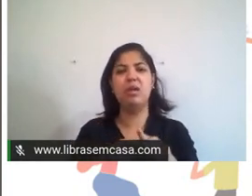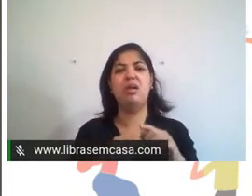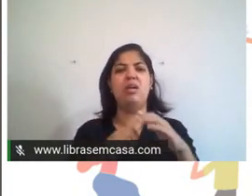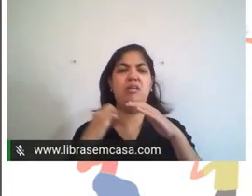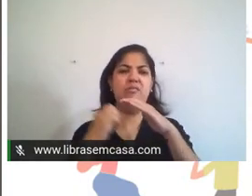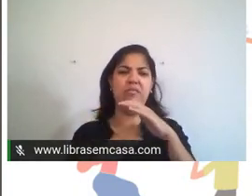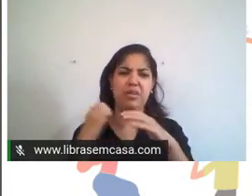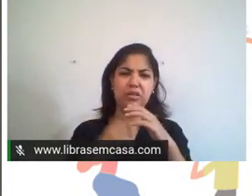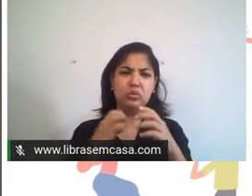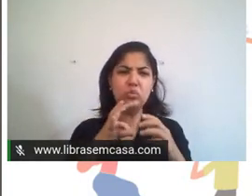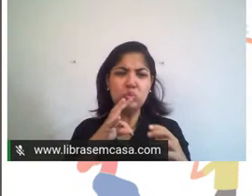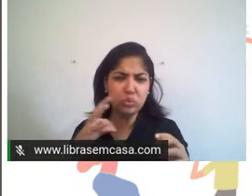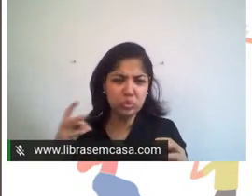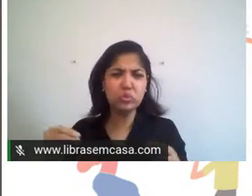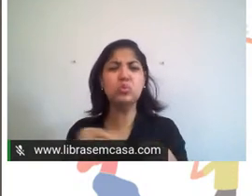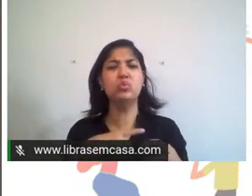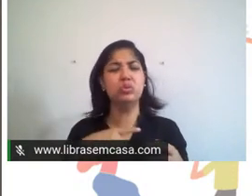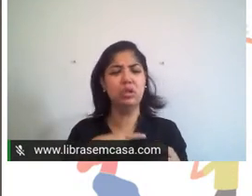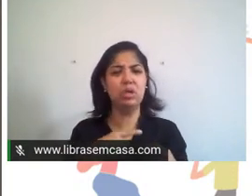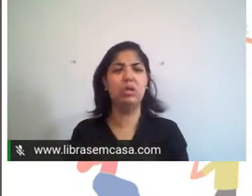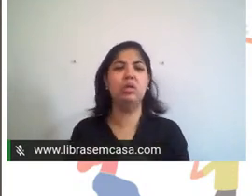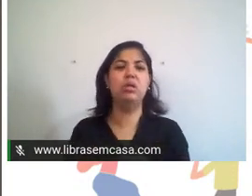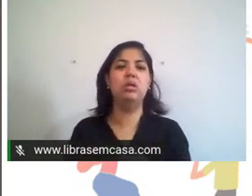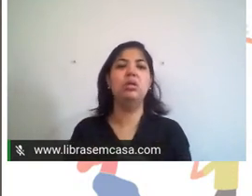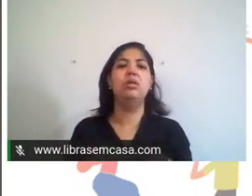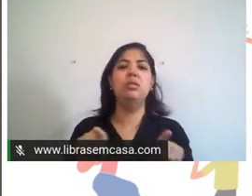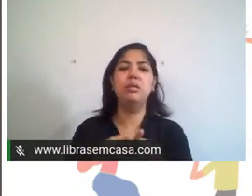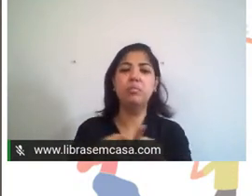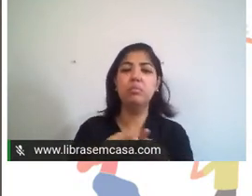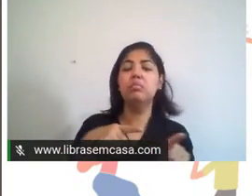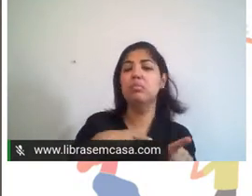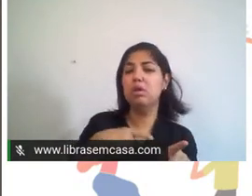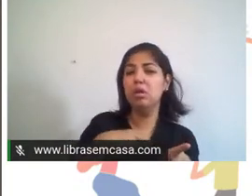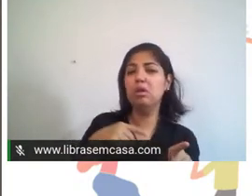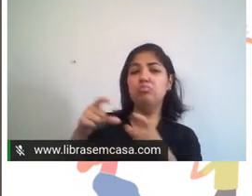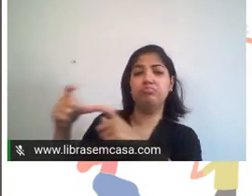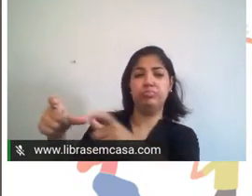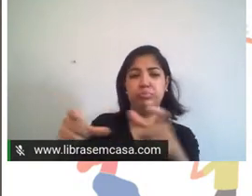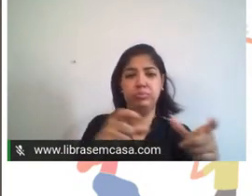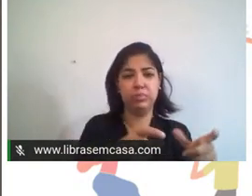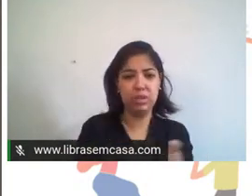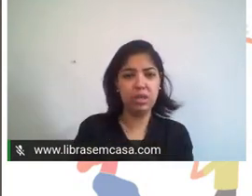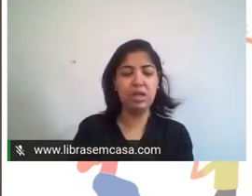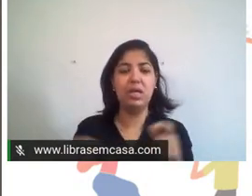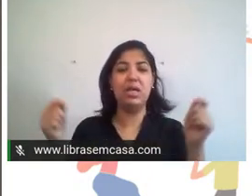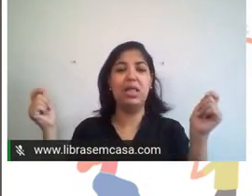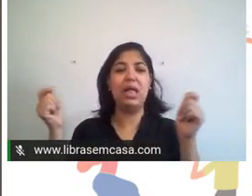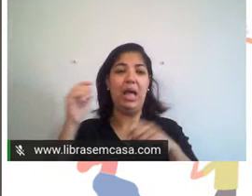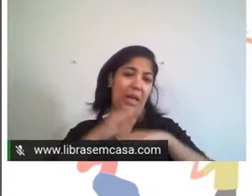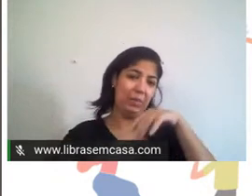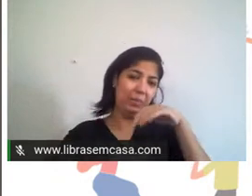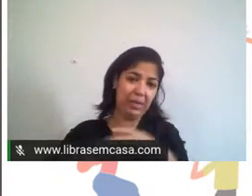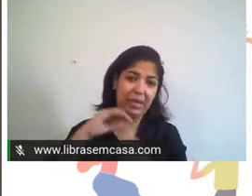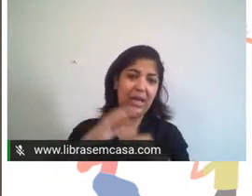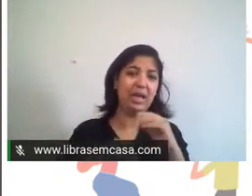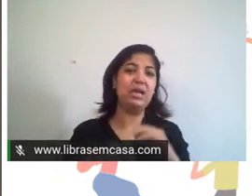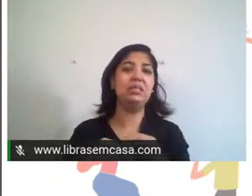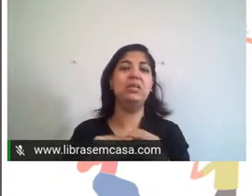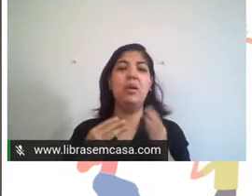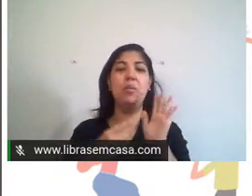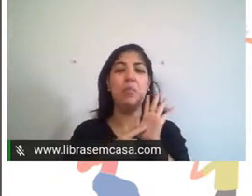existe. Ahora, también existe, y también existe en nuestros territorios, la capacidad de mostrar